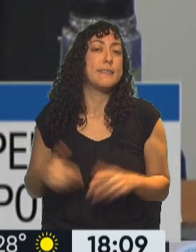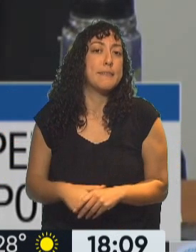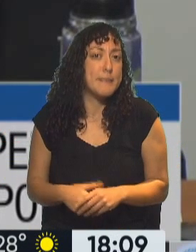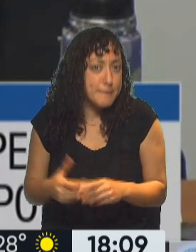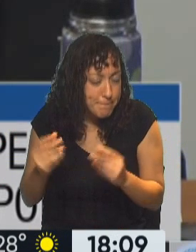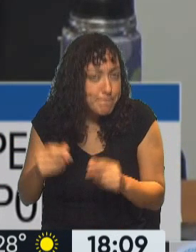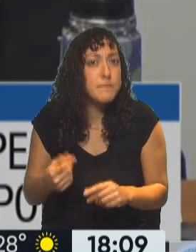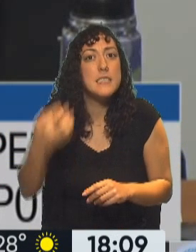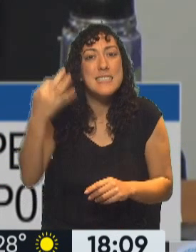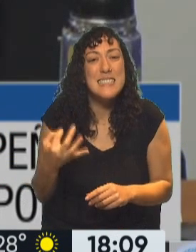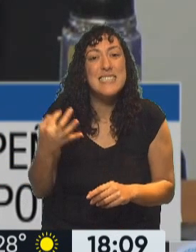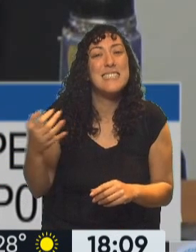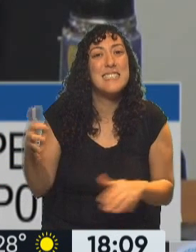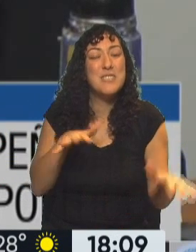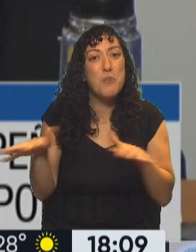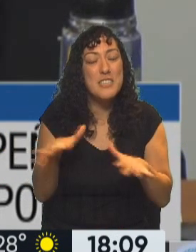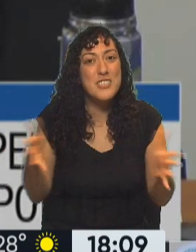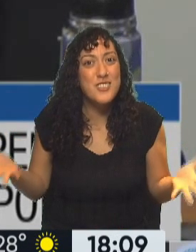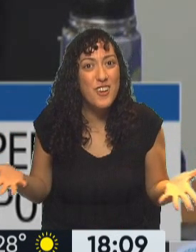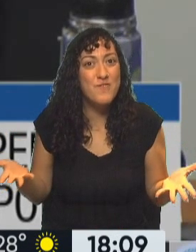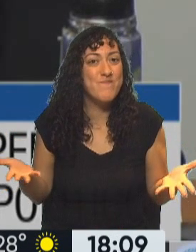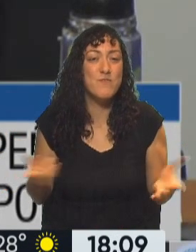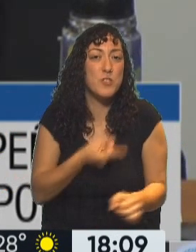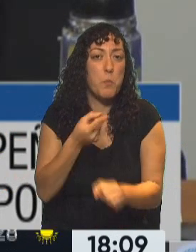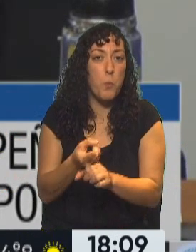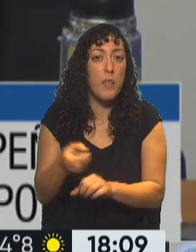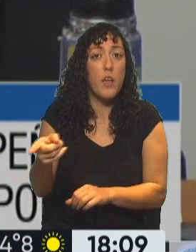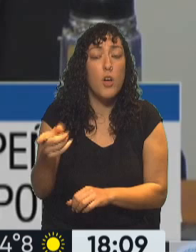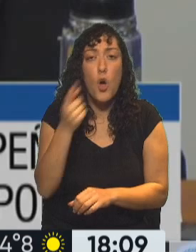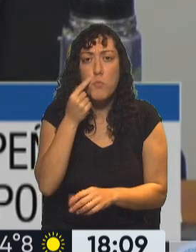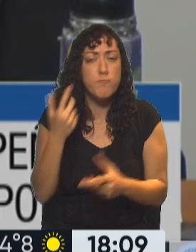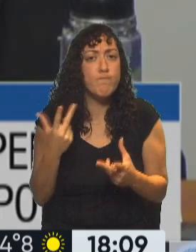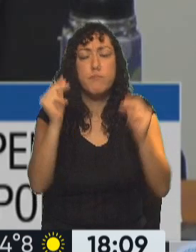en este caso en particular. No en este caso en particular. Claro, entonces, bueno, rechazó tan